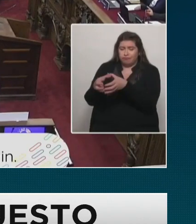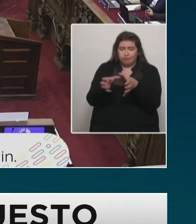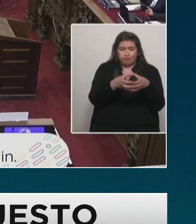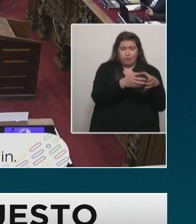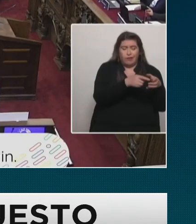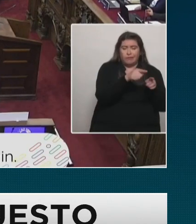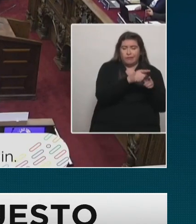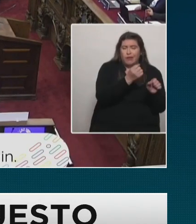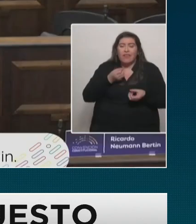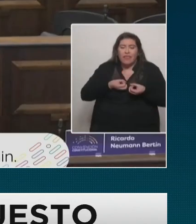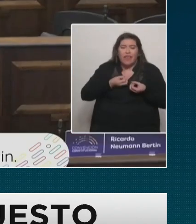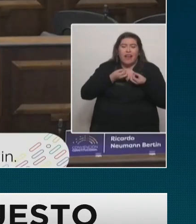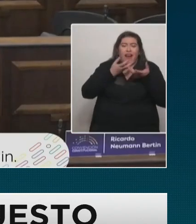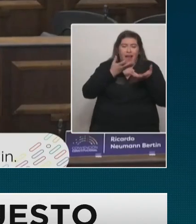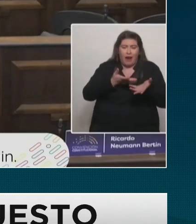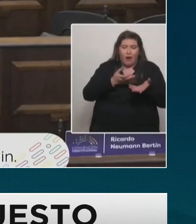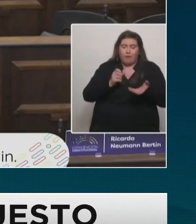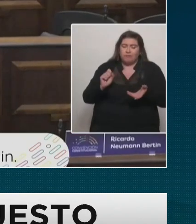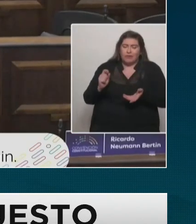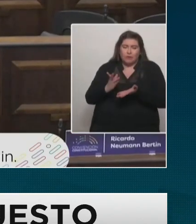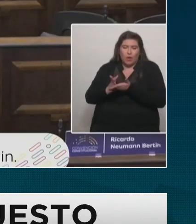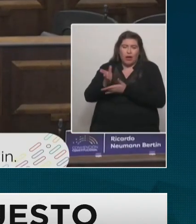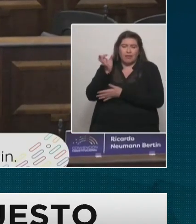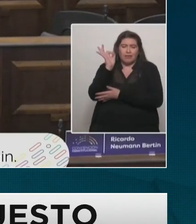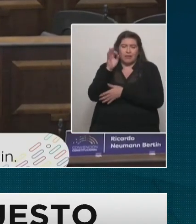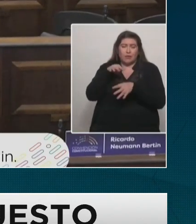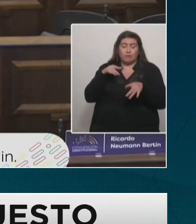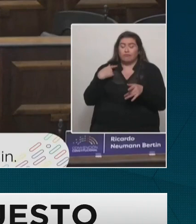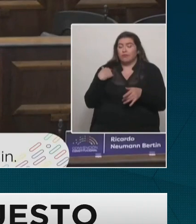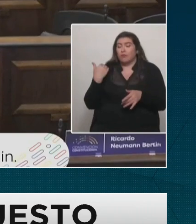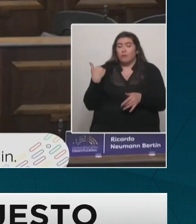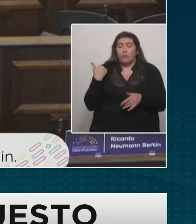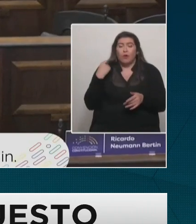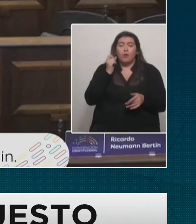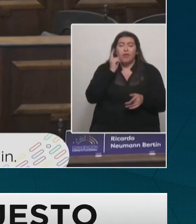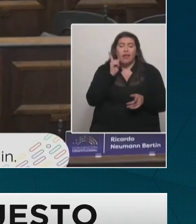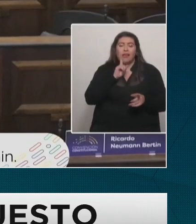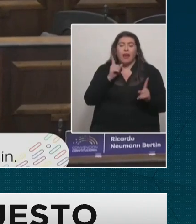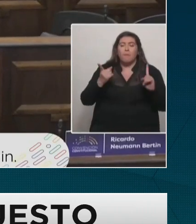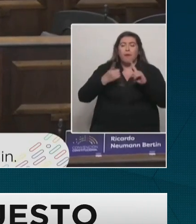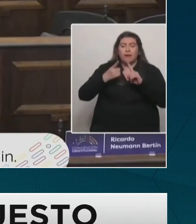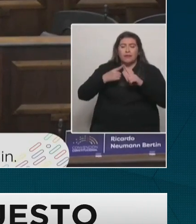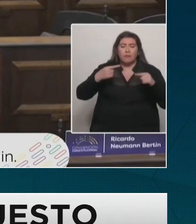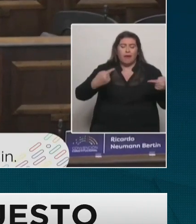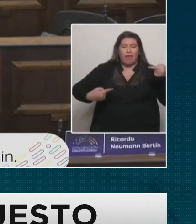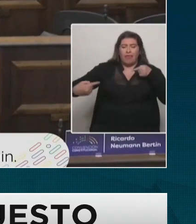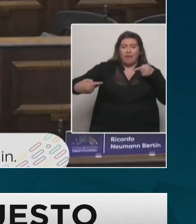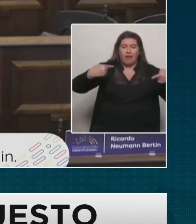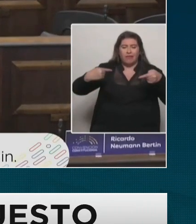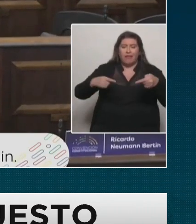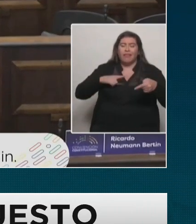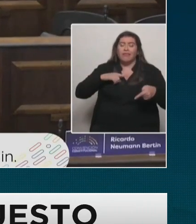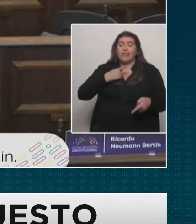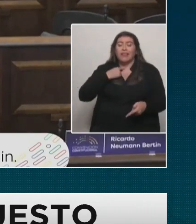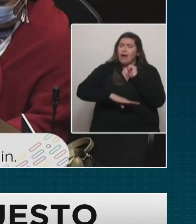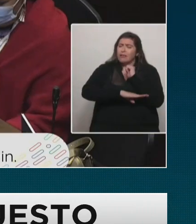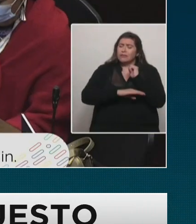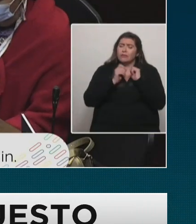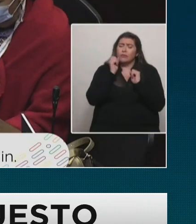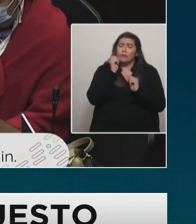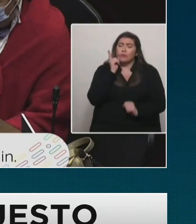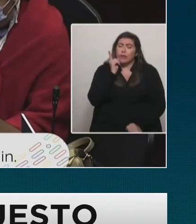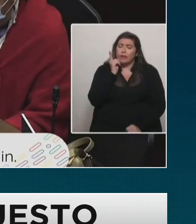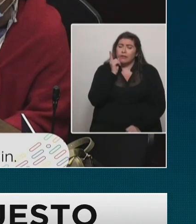congreso acá tenemos que mirar no el sirve los próximos cuatro años tenemos que mirar el chile los próximos 40 años esto exige que tengamos